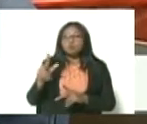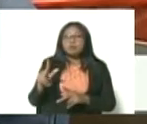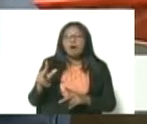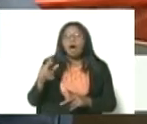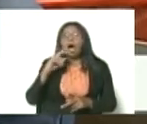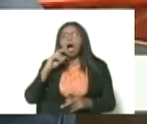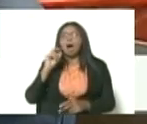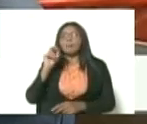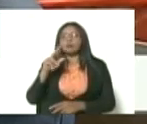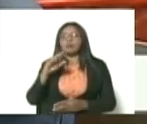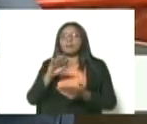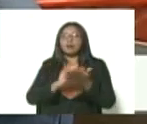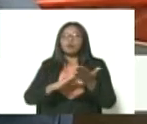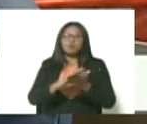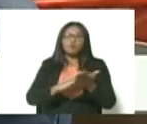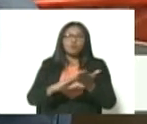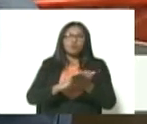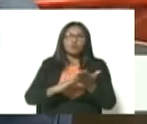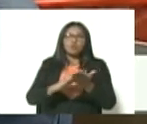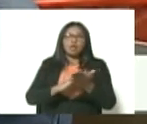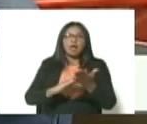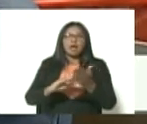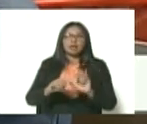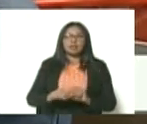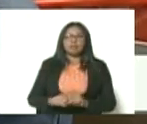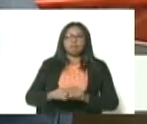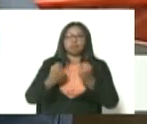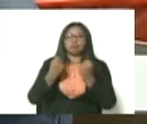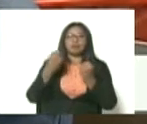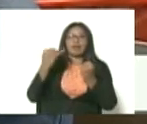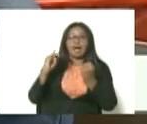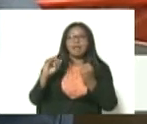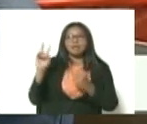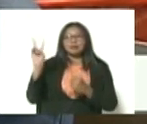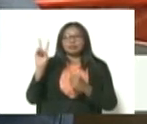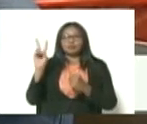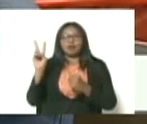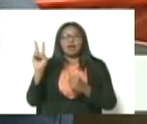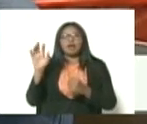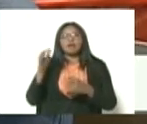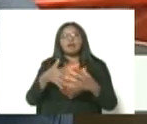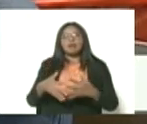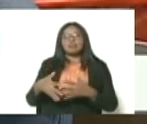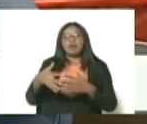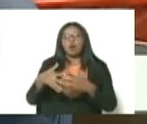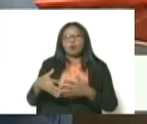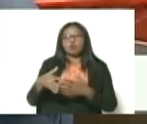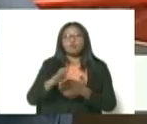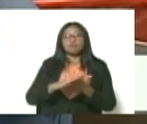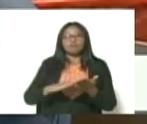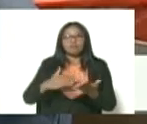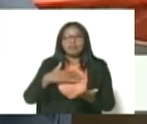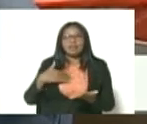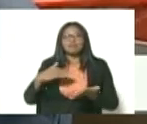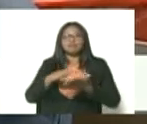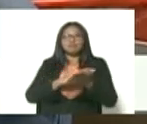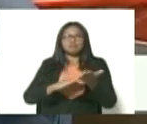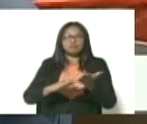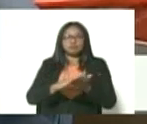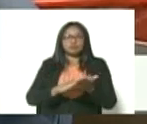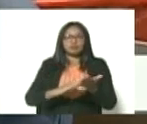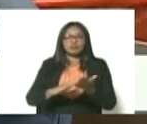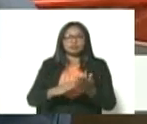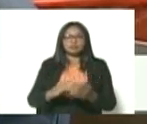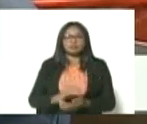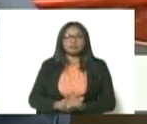relaciones rotas entre los Estados Unidos y Venezuela. El presidente Biden ha estado en el poder cerca de